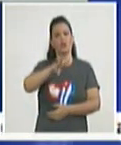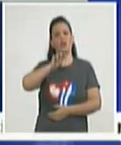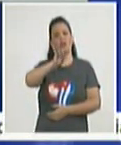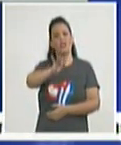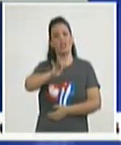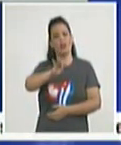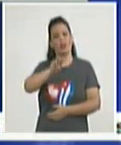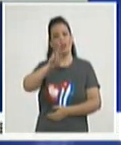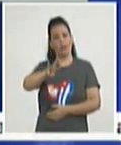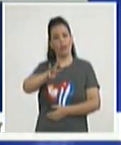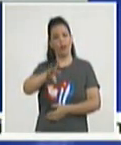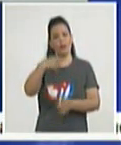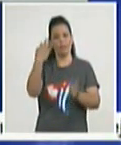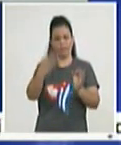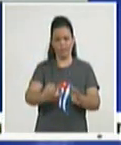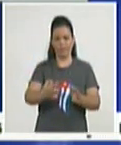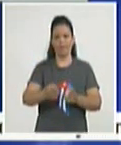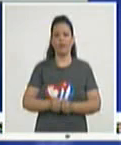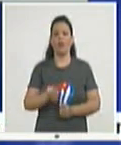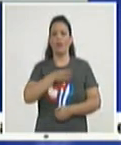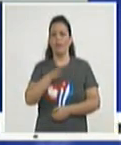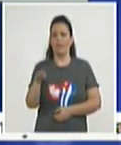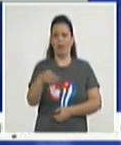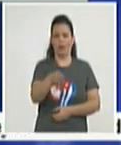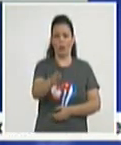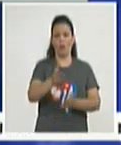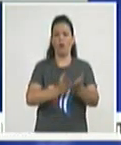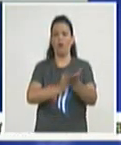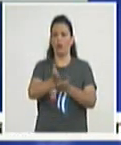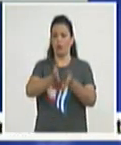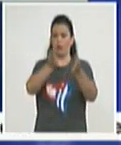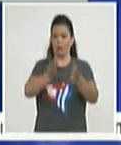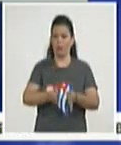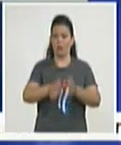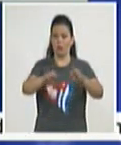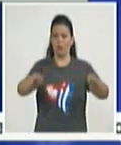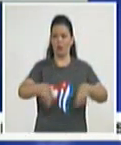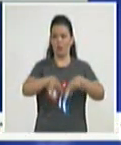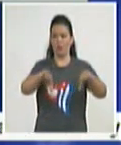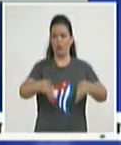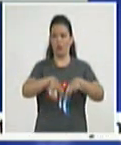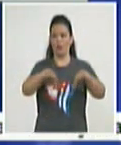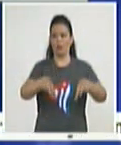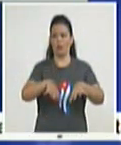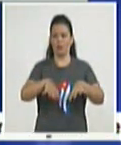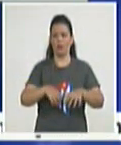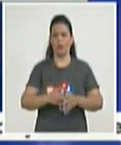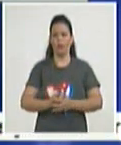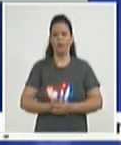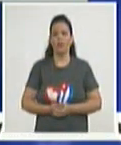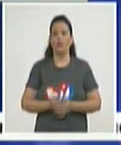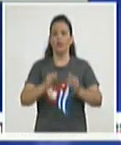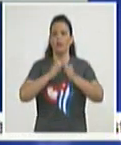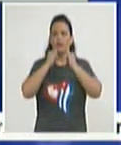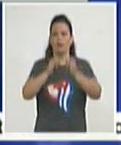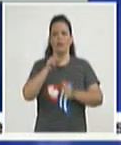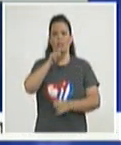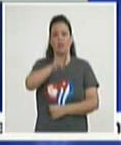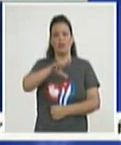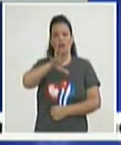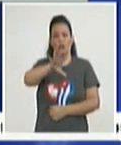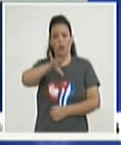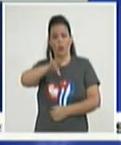autóctonos. Baracoa sigue presentando el panorama más desfavorable. Hoy Baracoa reporta 159